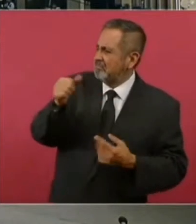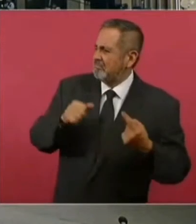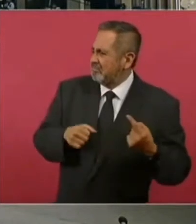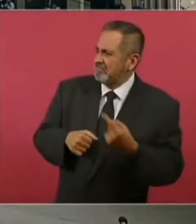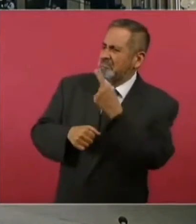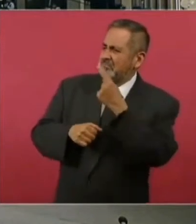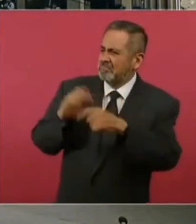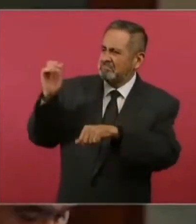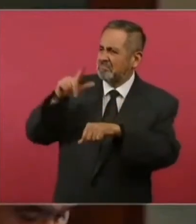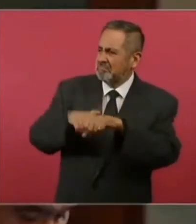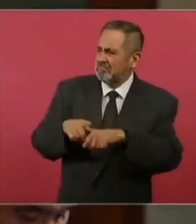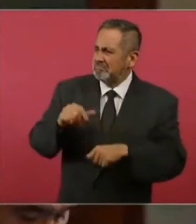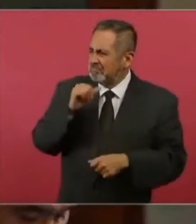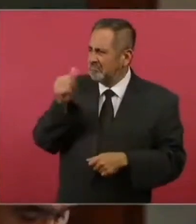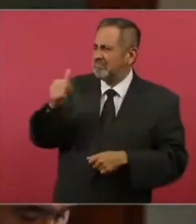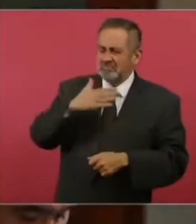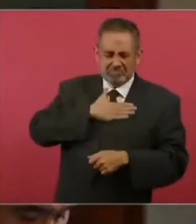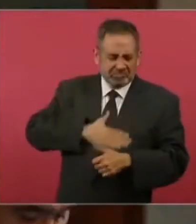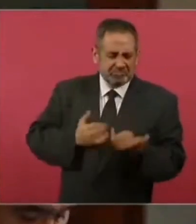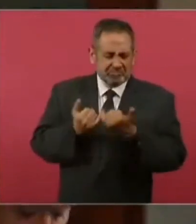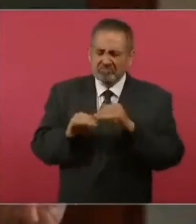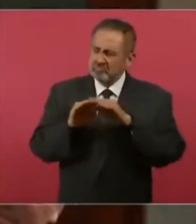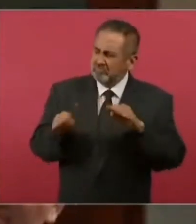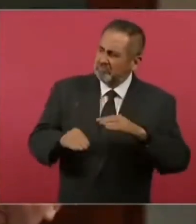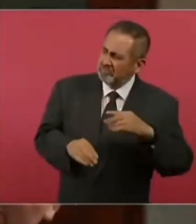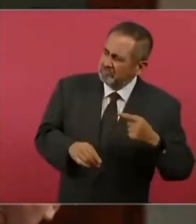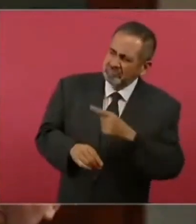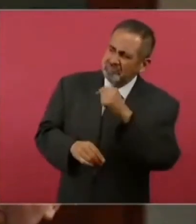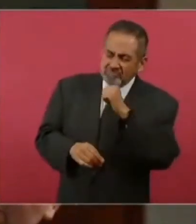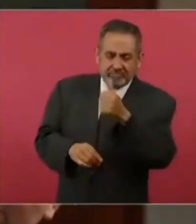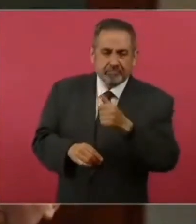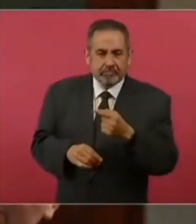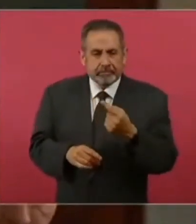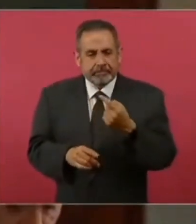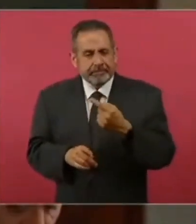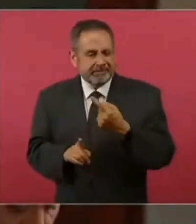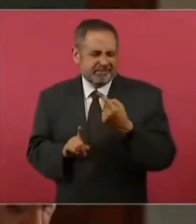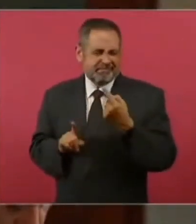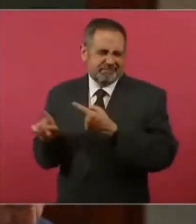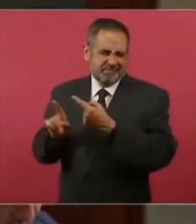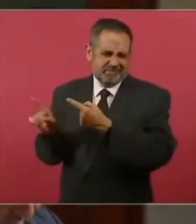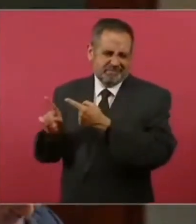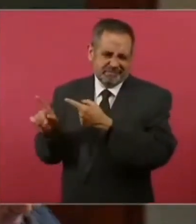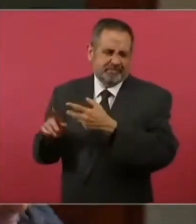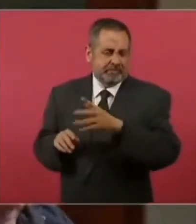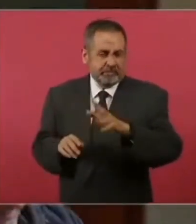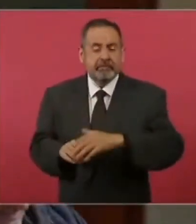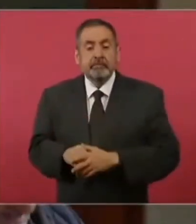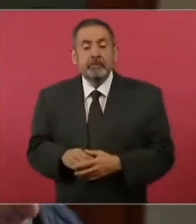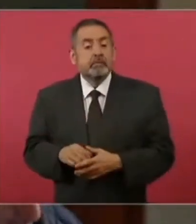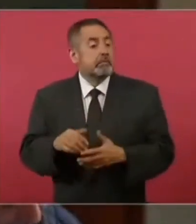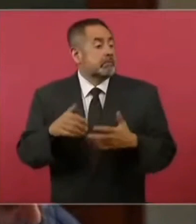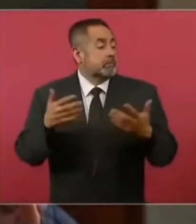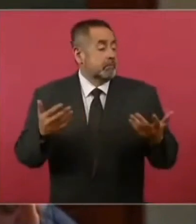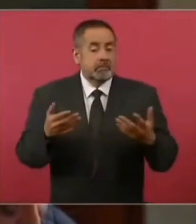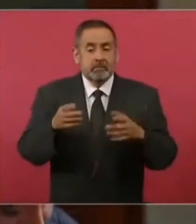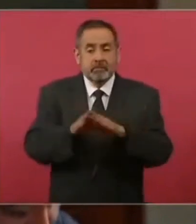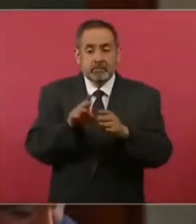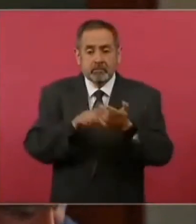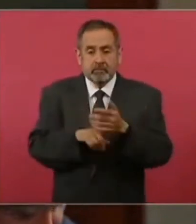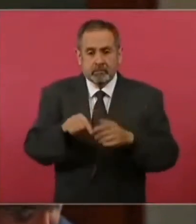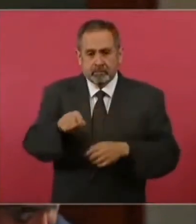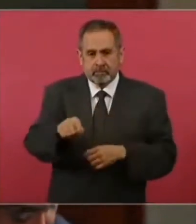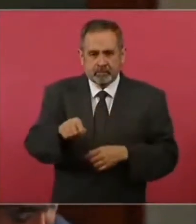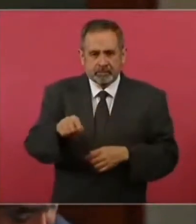un trato justo por parte del gobierno federal a Jalisco. De hecho, pues hay muchas otras cuestiones, por ejemplo, la